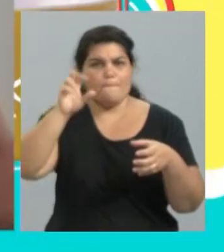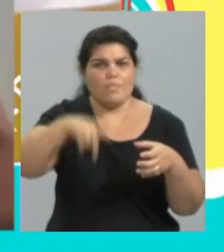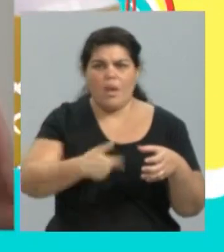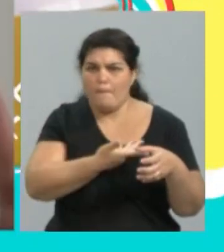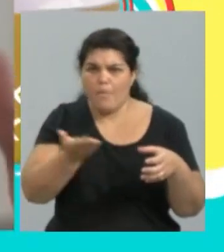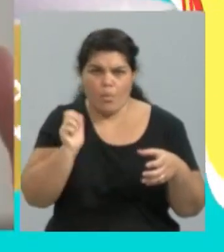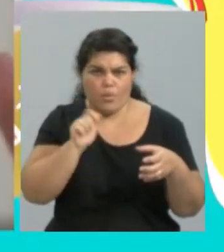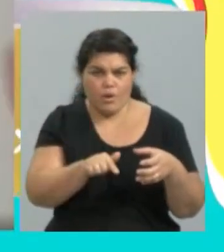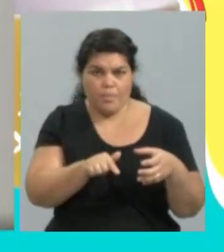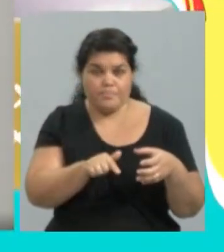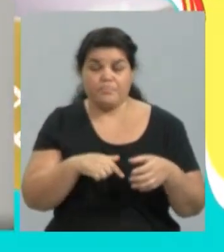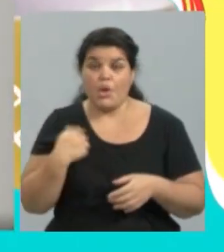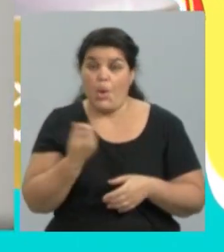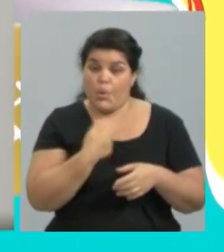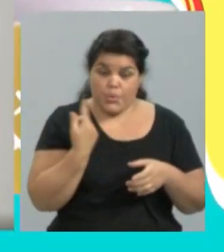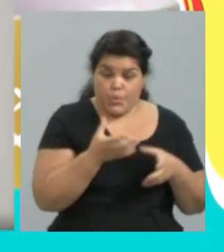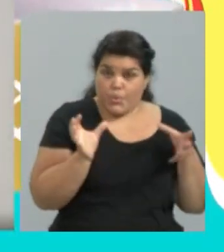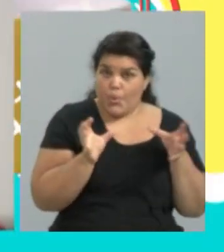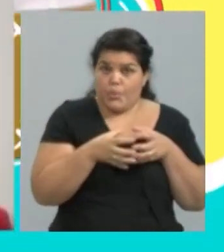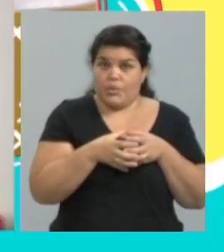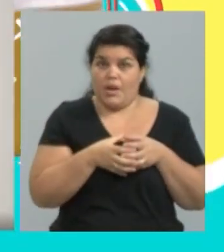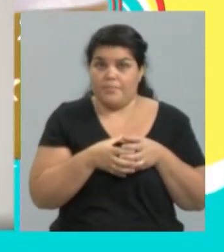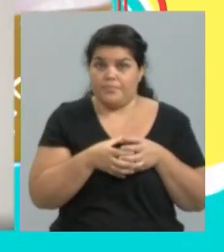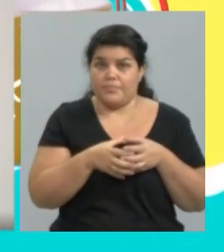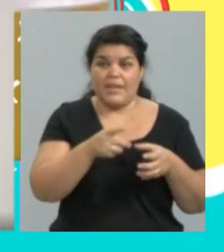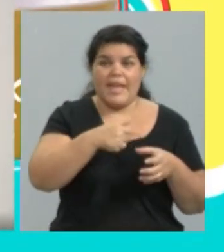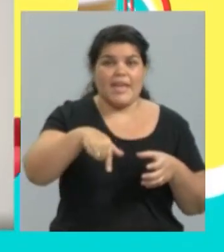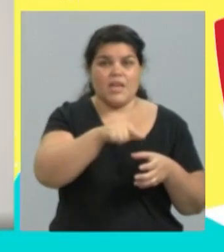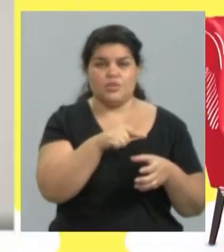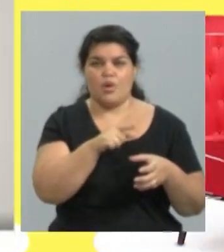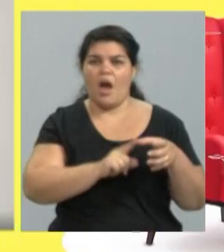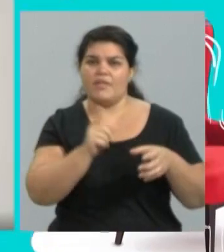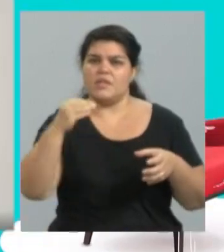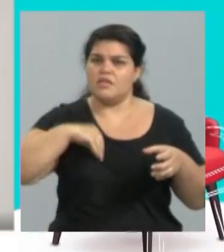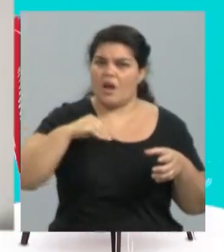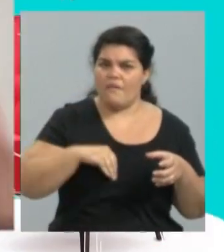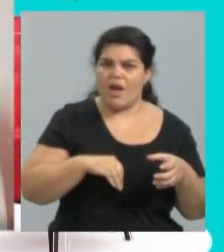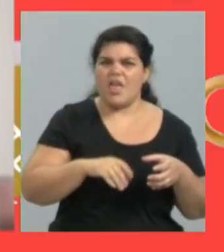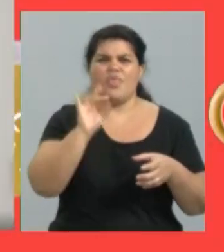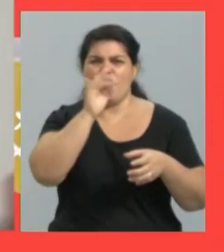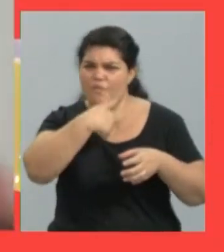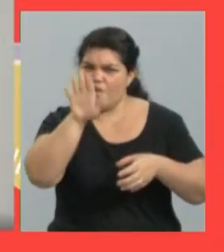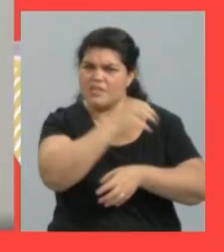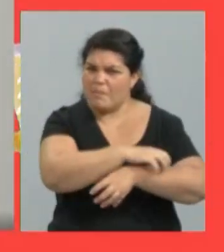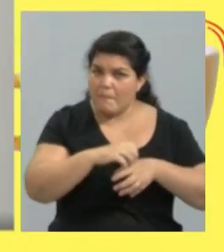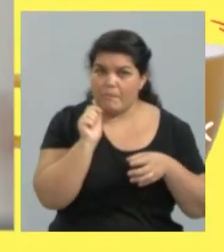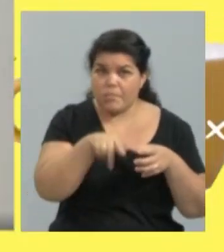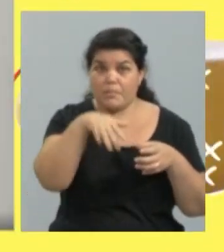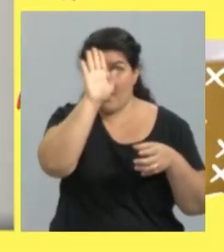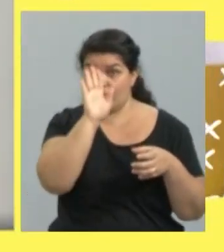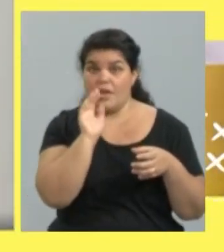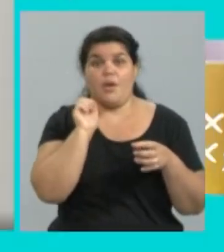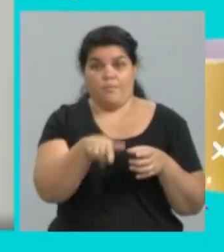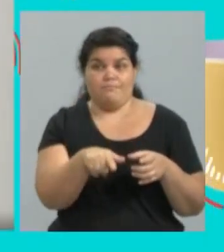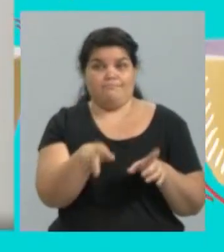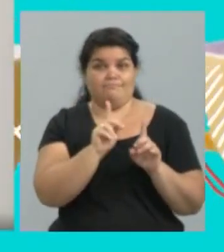Nosotras pensamos y abordamos la situación de las trabas que están como en situaciones mucho más complejas. Claro. Pero la idea también es que a largo